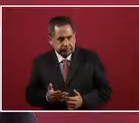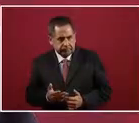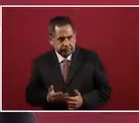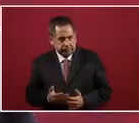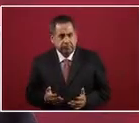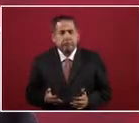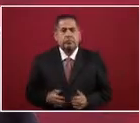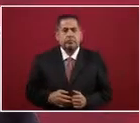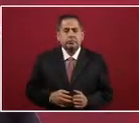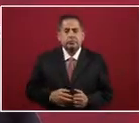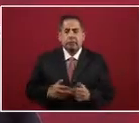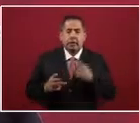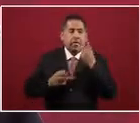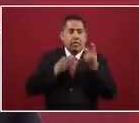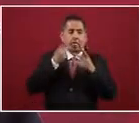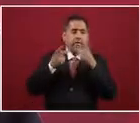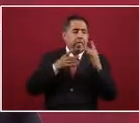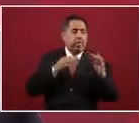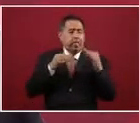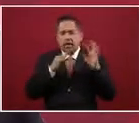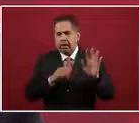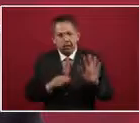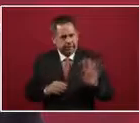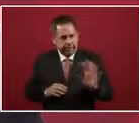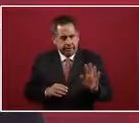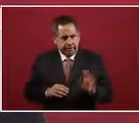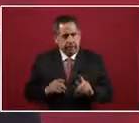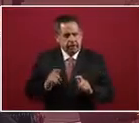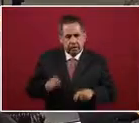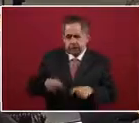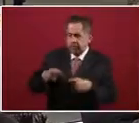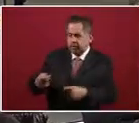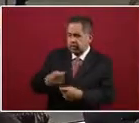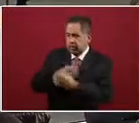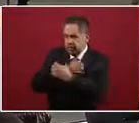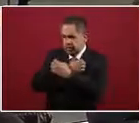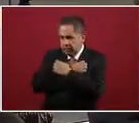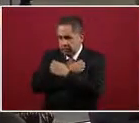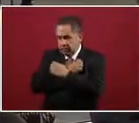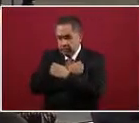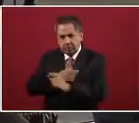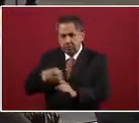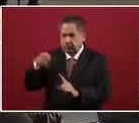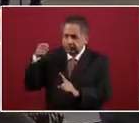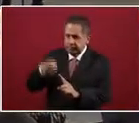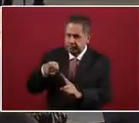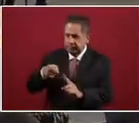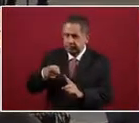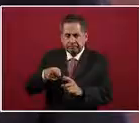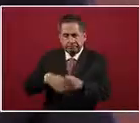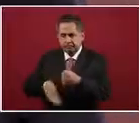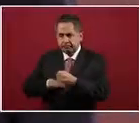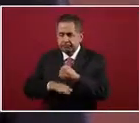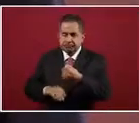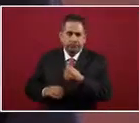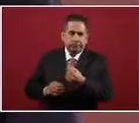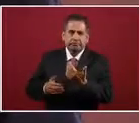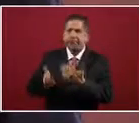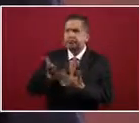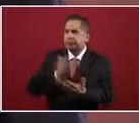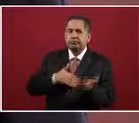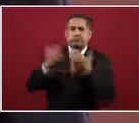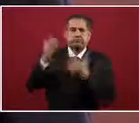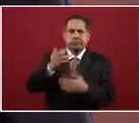sin demagogia. La educación es la base del